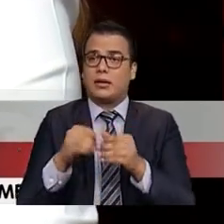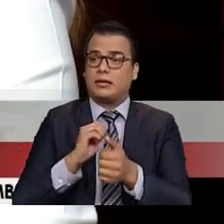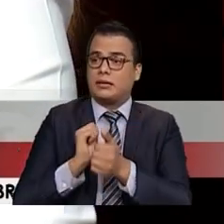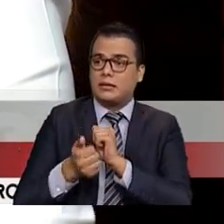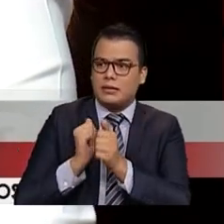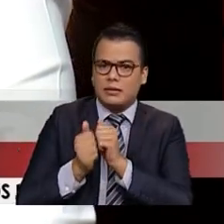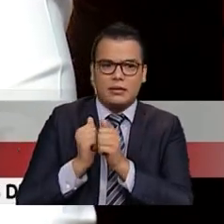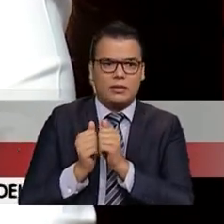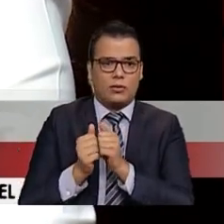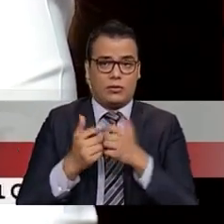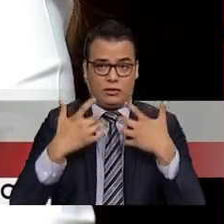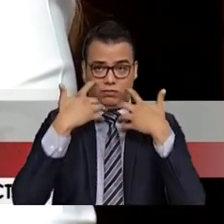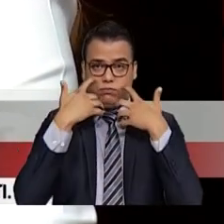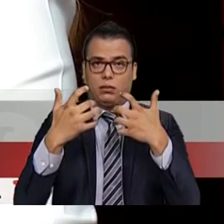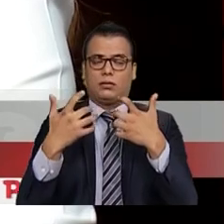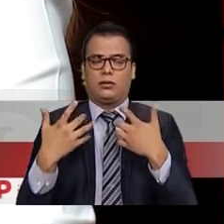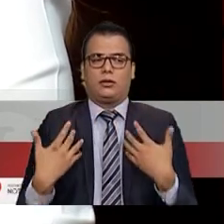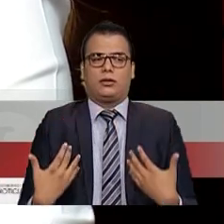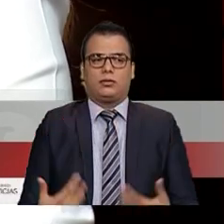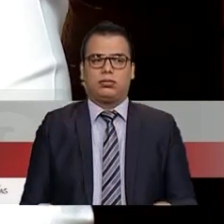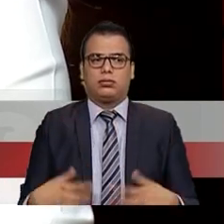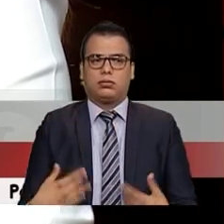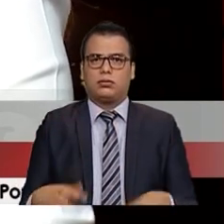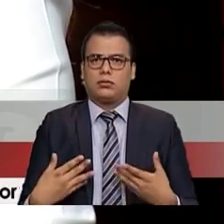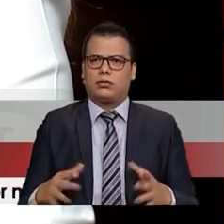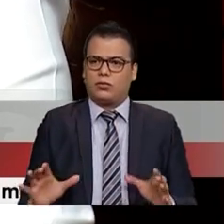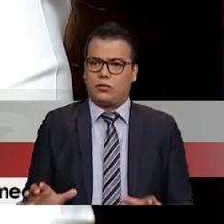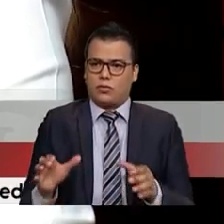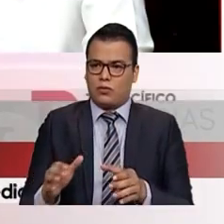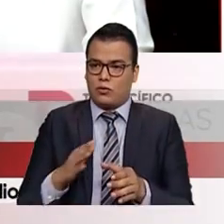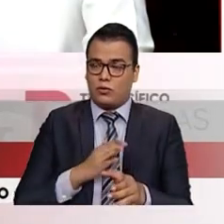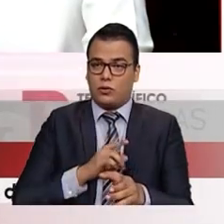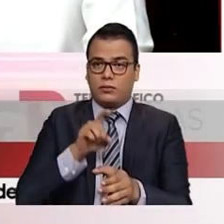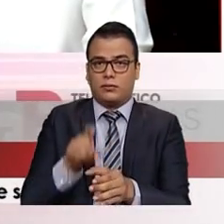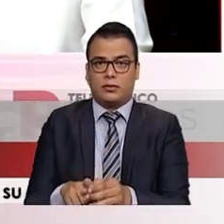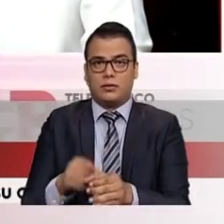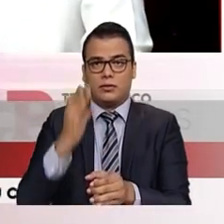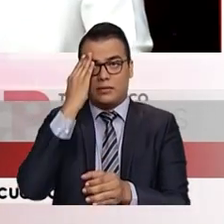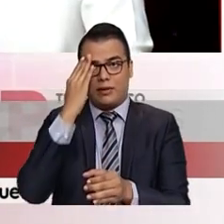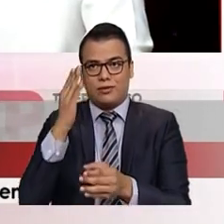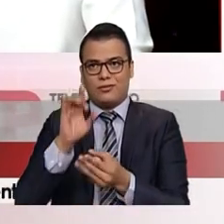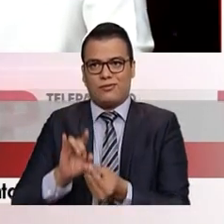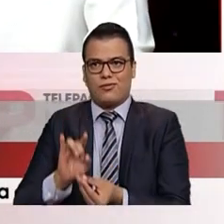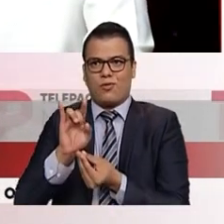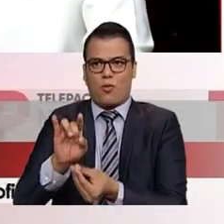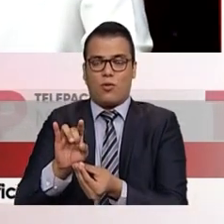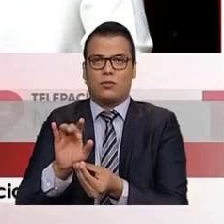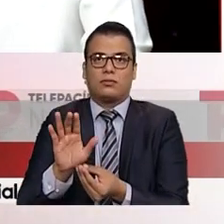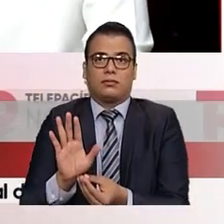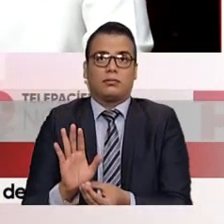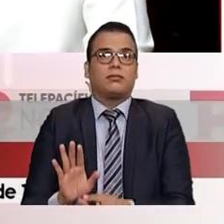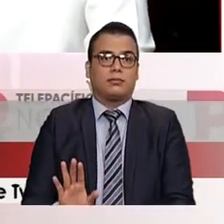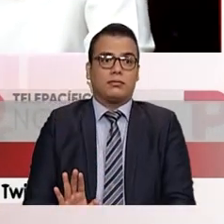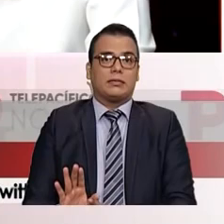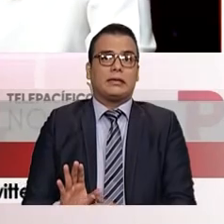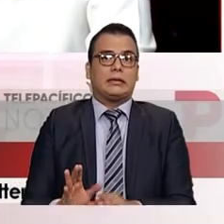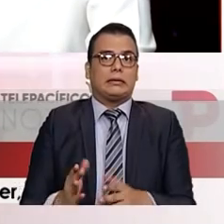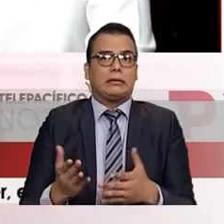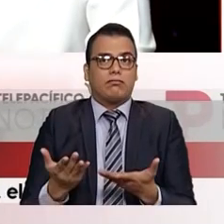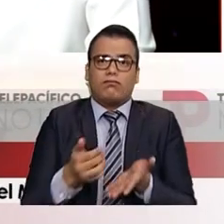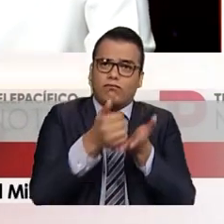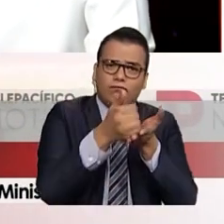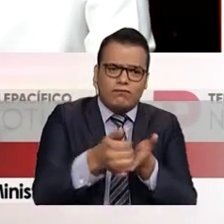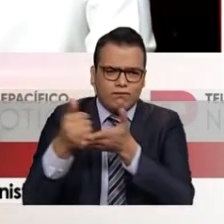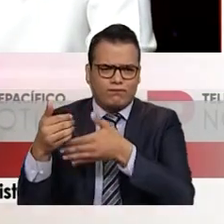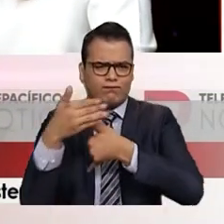allí que ha sido un eje fundamental de la organización a la cual yo pertenezco entonces tenemos una posibilidad inmensa de ayudar a